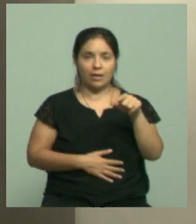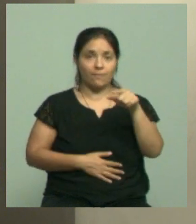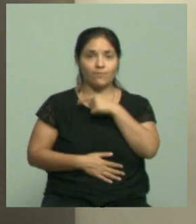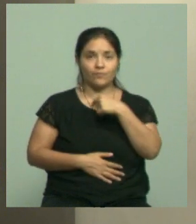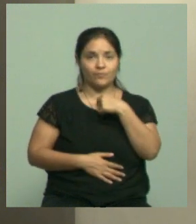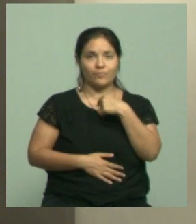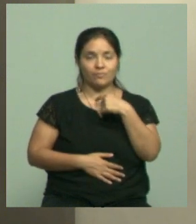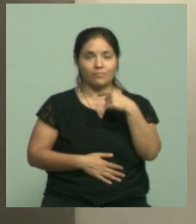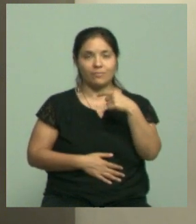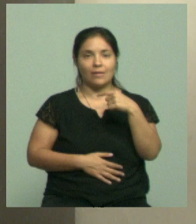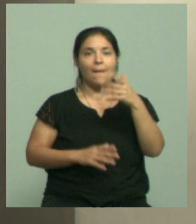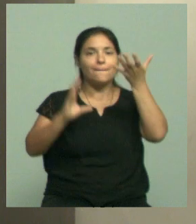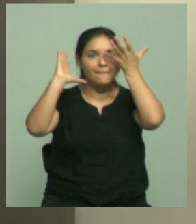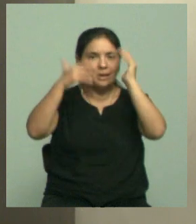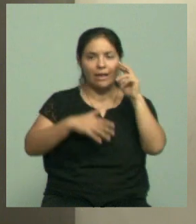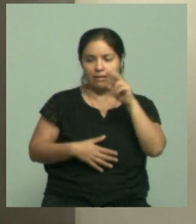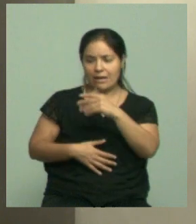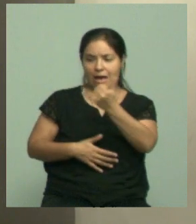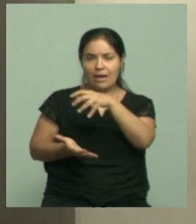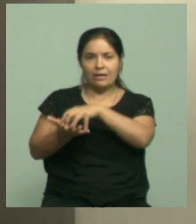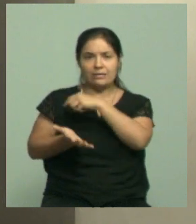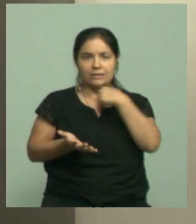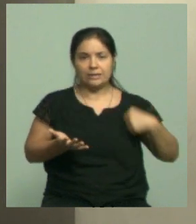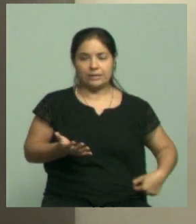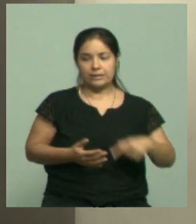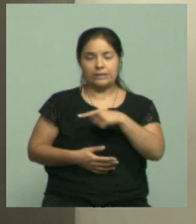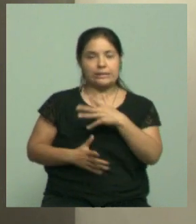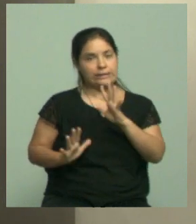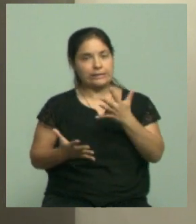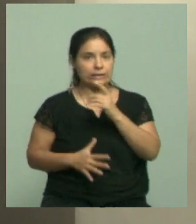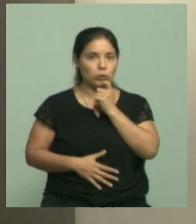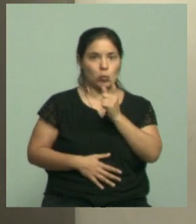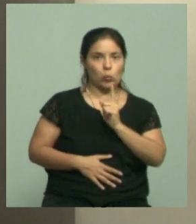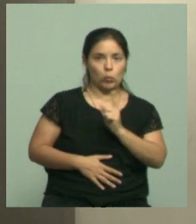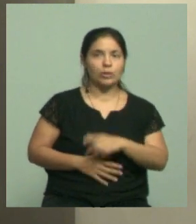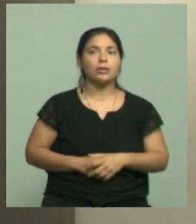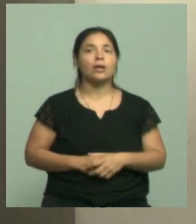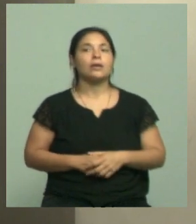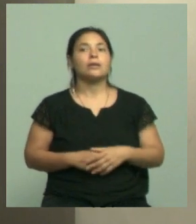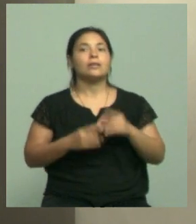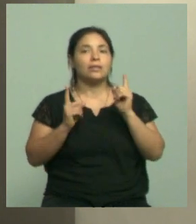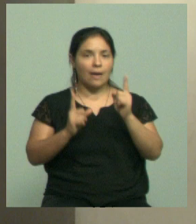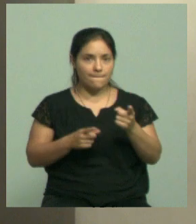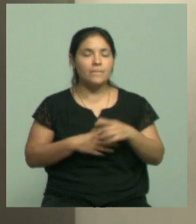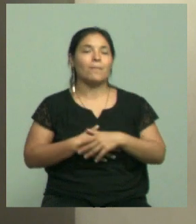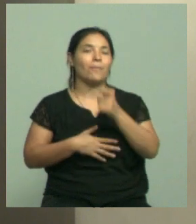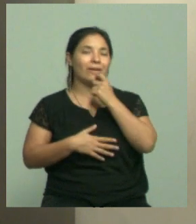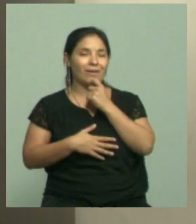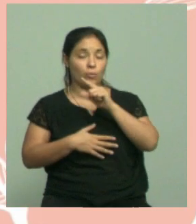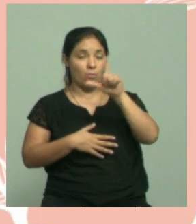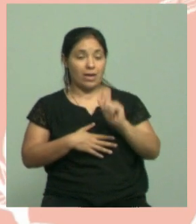la presencia de esta base científica china. ¿Y qué significa para nuestro país una base naval conjunta con Estados